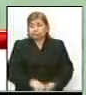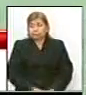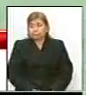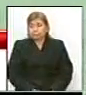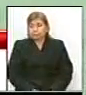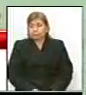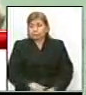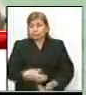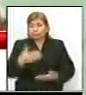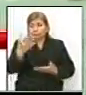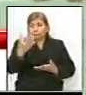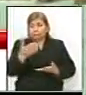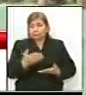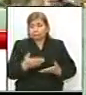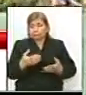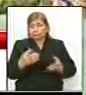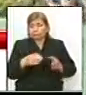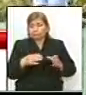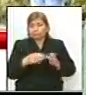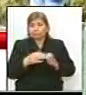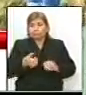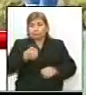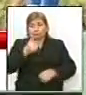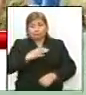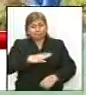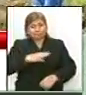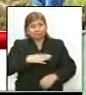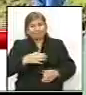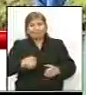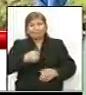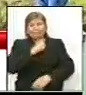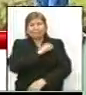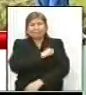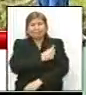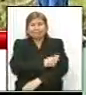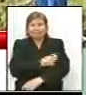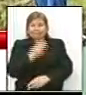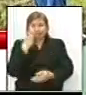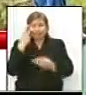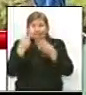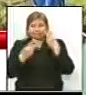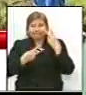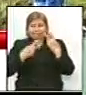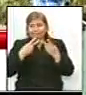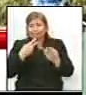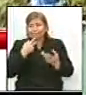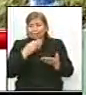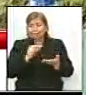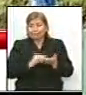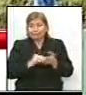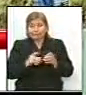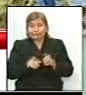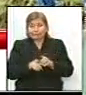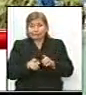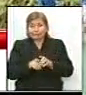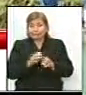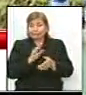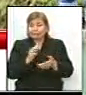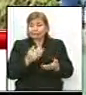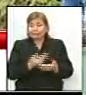cordial bienvenida a nuestros dignos autoridades, quienes pues, nos han visitado en esta ocasión. Igualmente, a todos